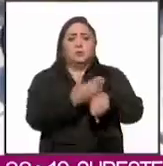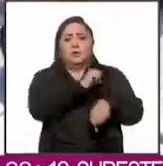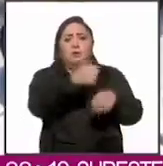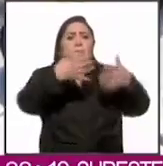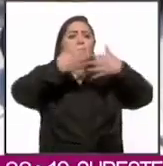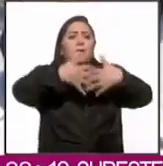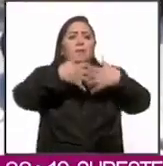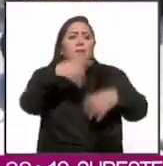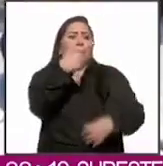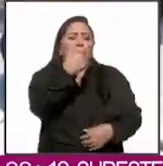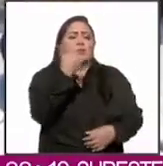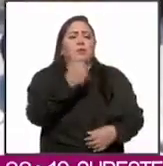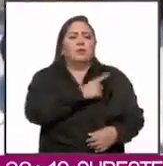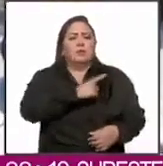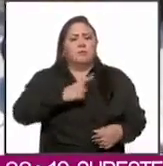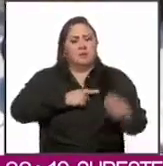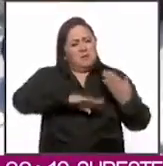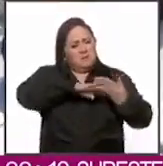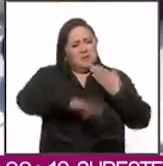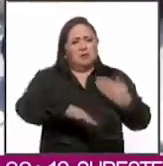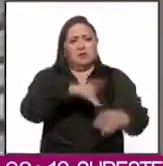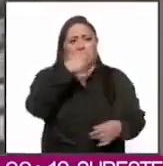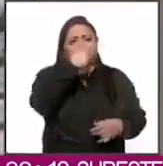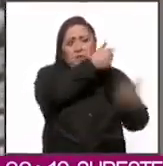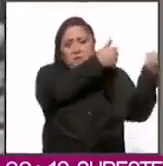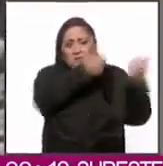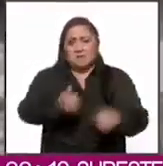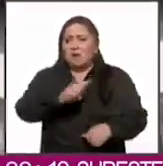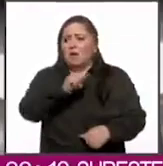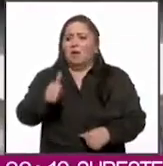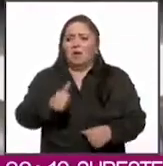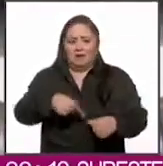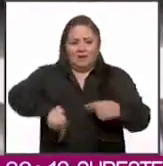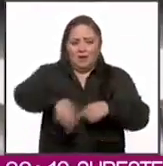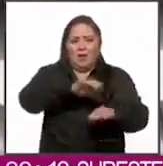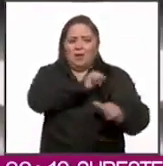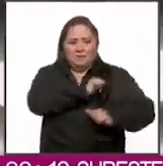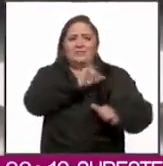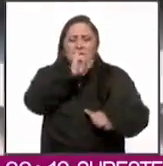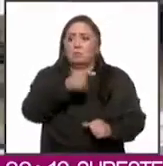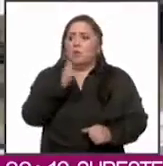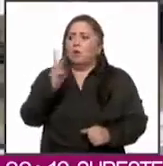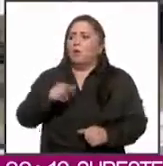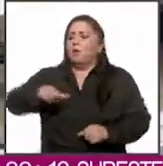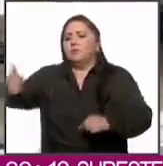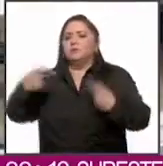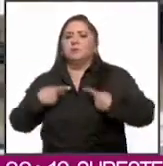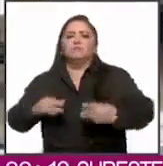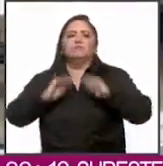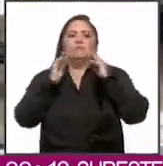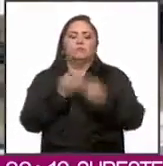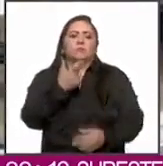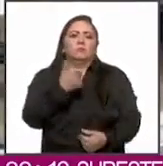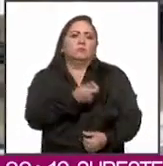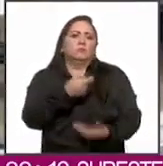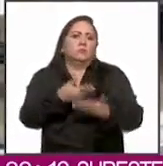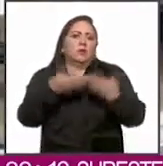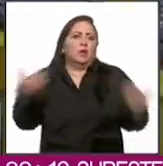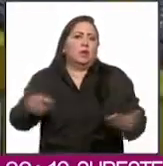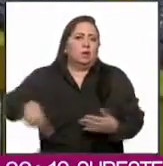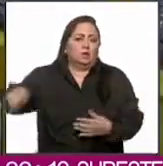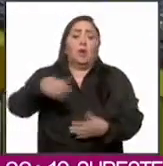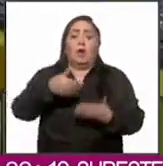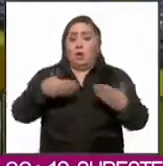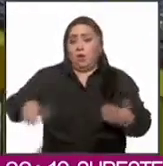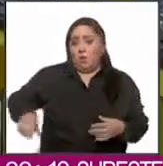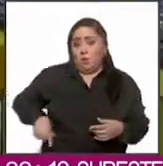de armas y evitar que sus productos lleguen a manos equivocadas. Resaltó así las dos demandas que el gobierno